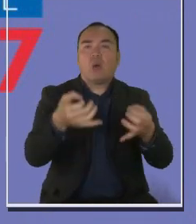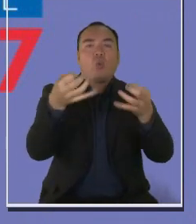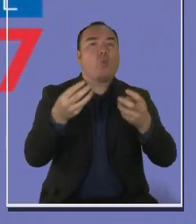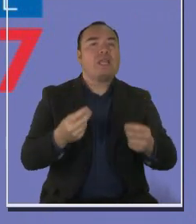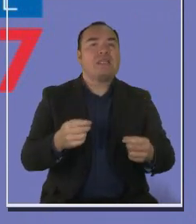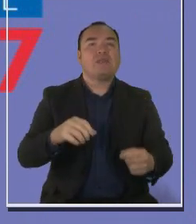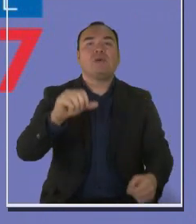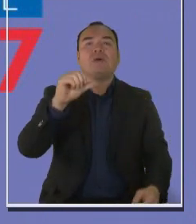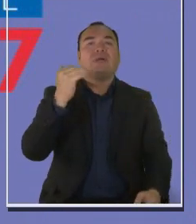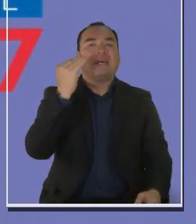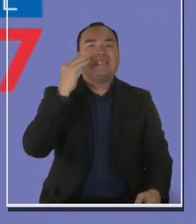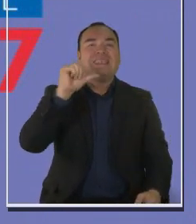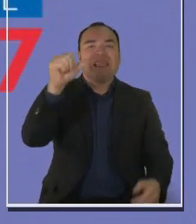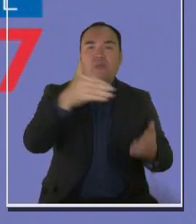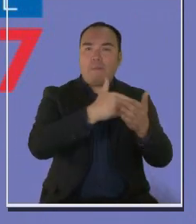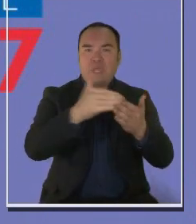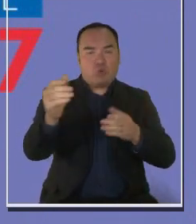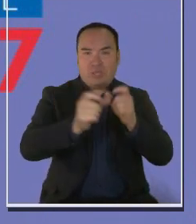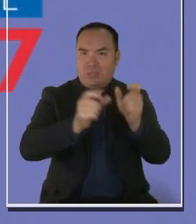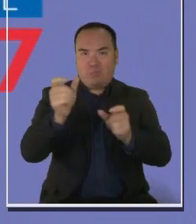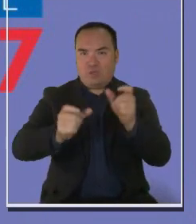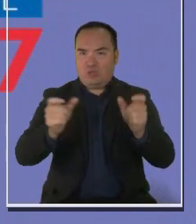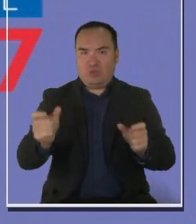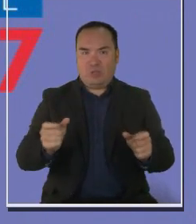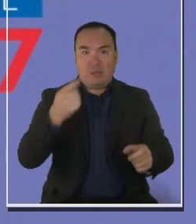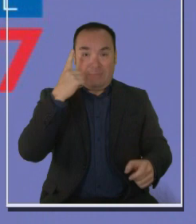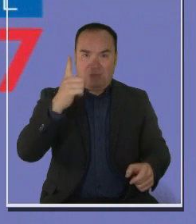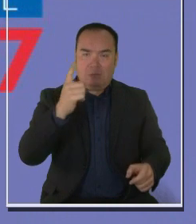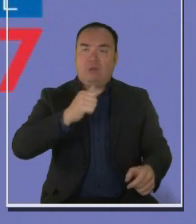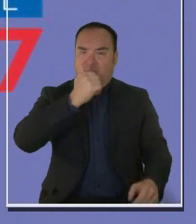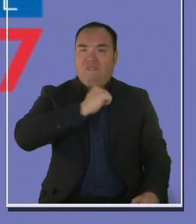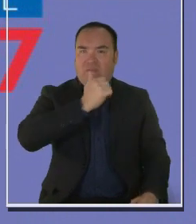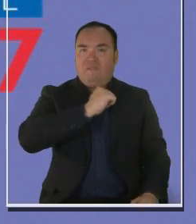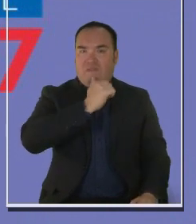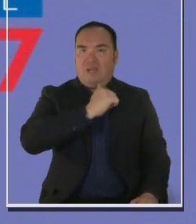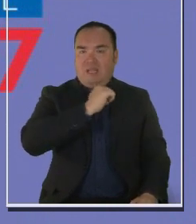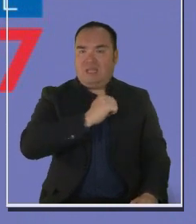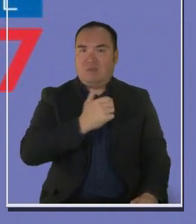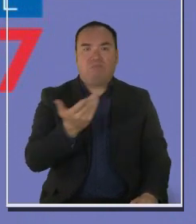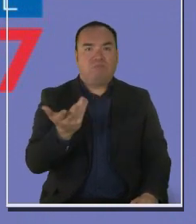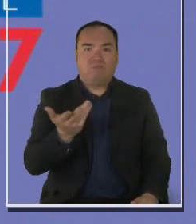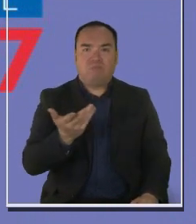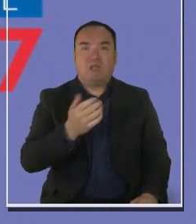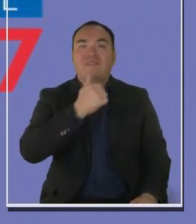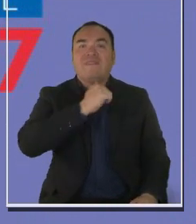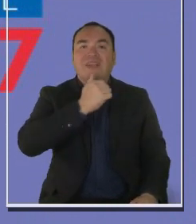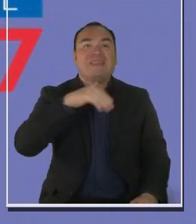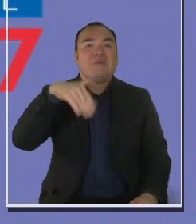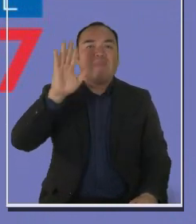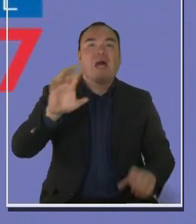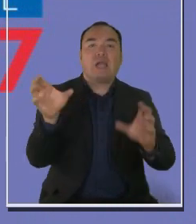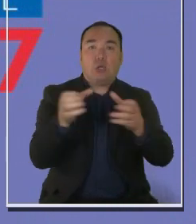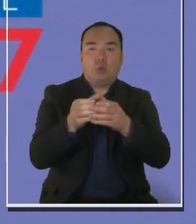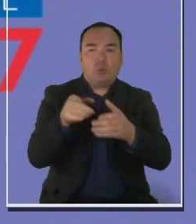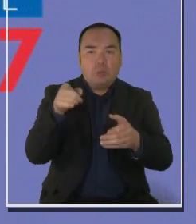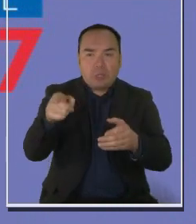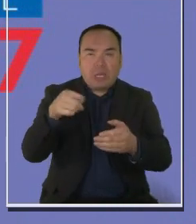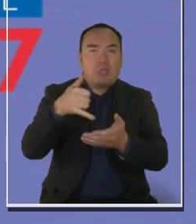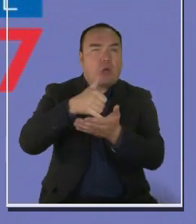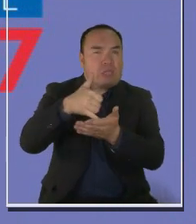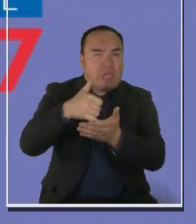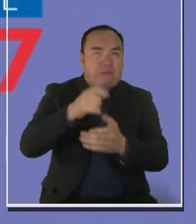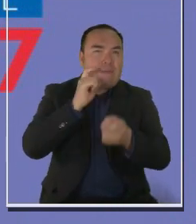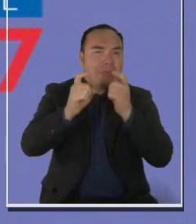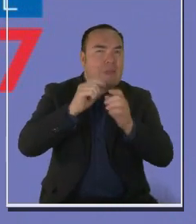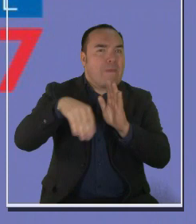de 6 millones de personas, pero nos falta. Nos falta sobre todo en los grupos de mayor riesgo. Si bien